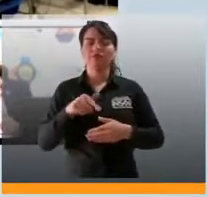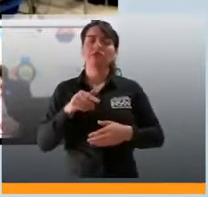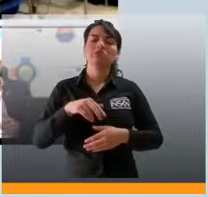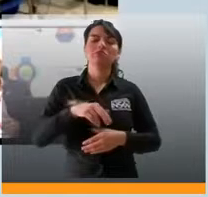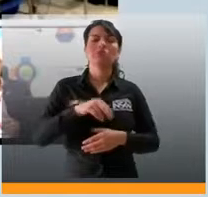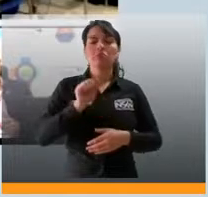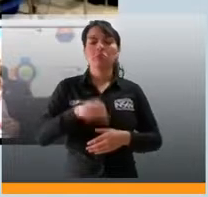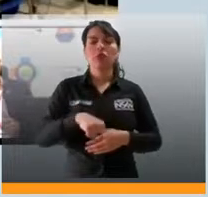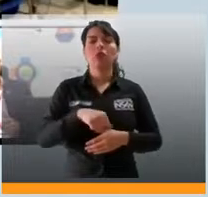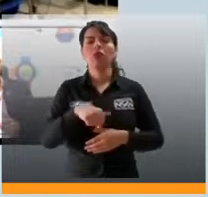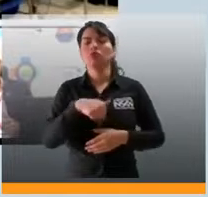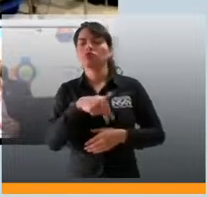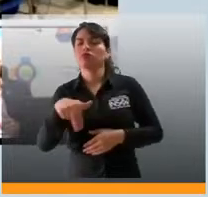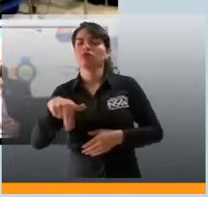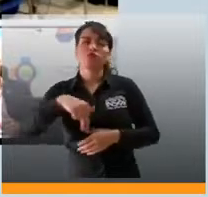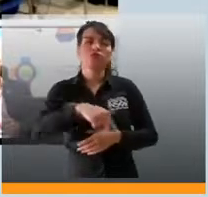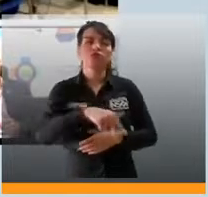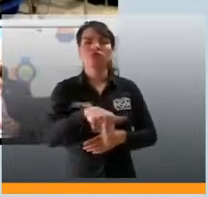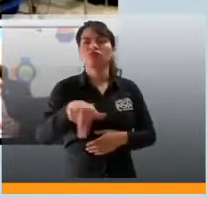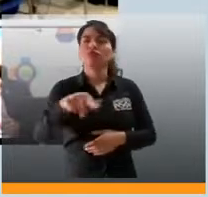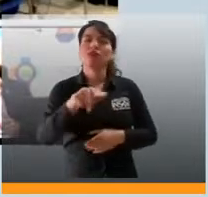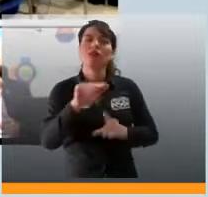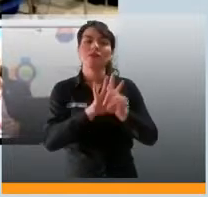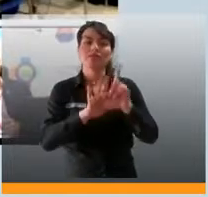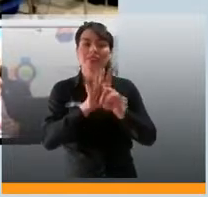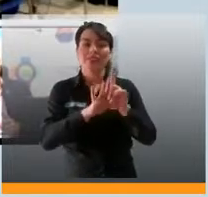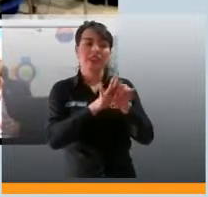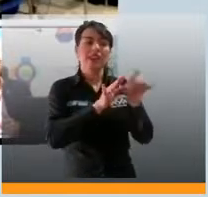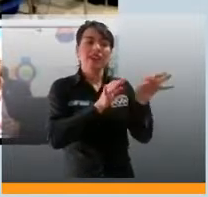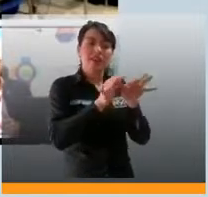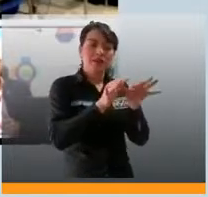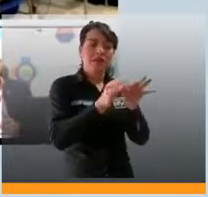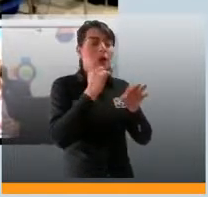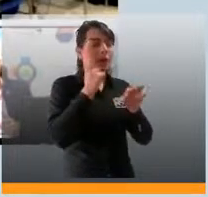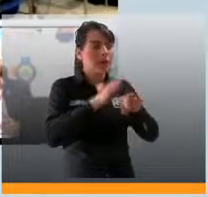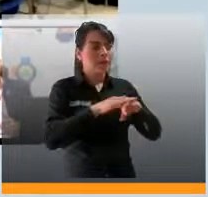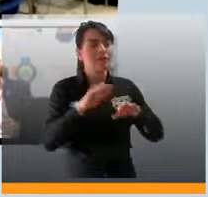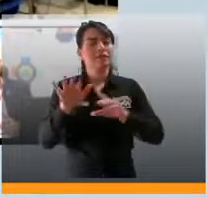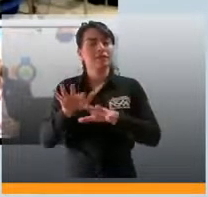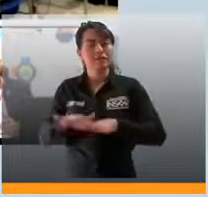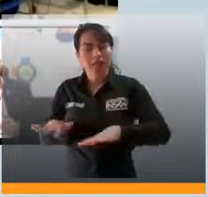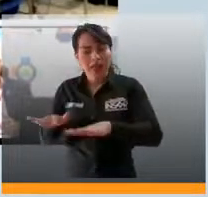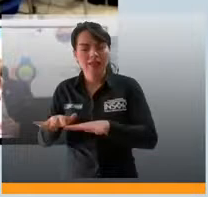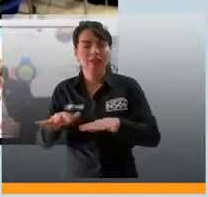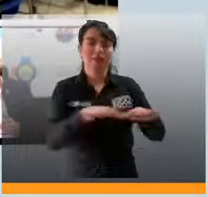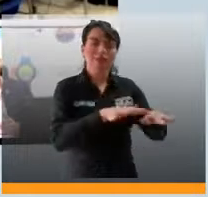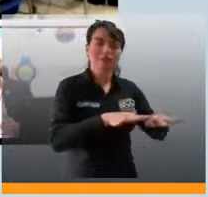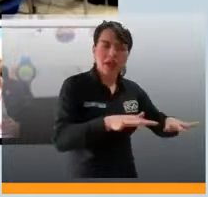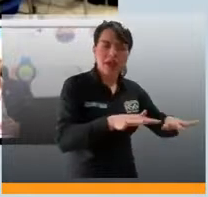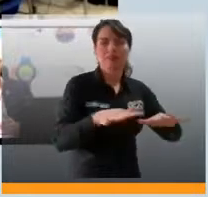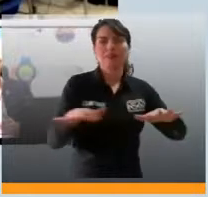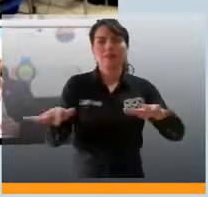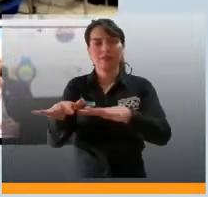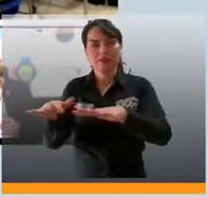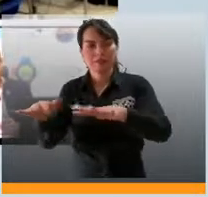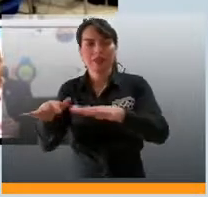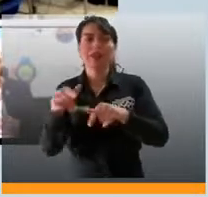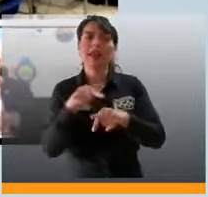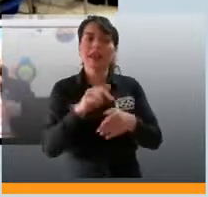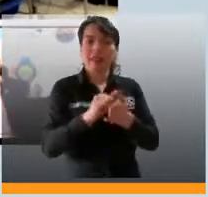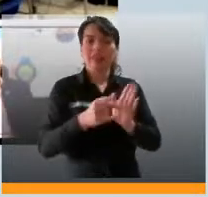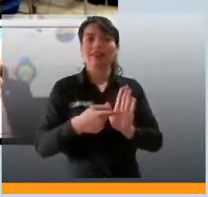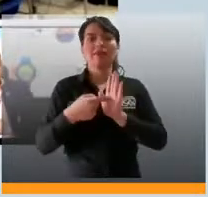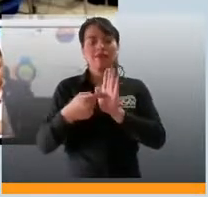virtual, sino con video explicando y acompañando cada espacio. Un corto video que hoy nos permite poder mostrar la universidad, no